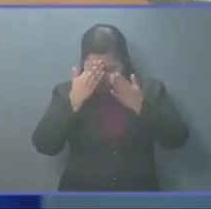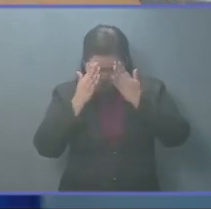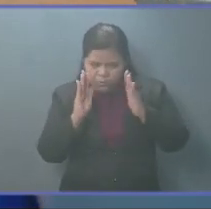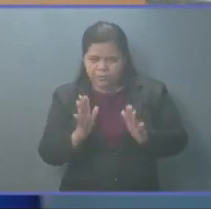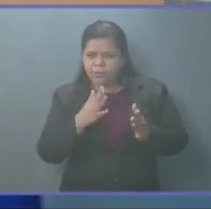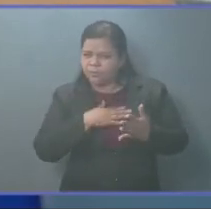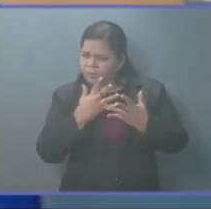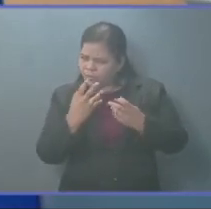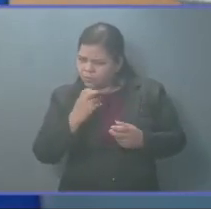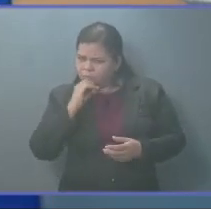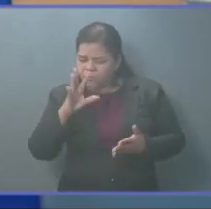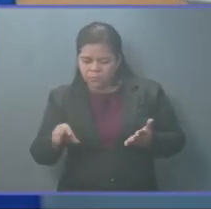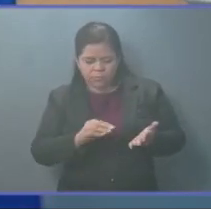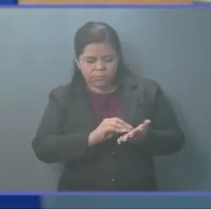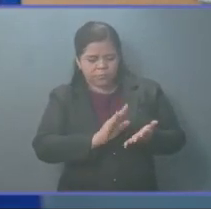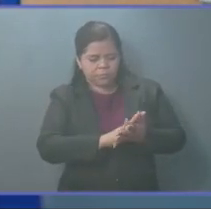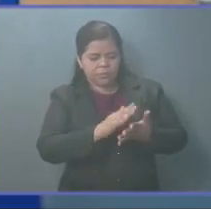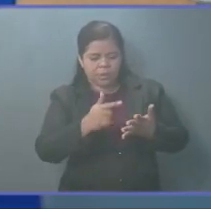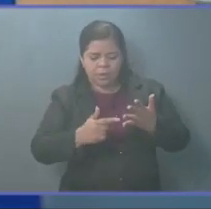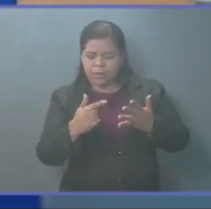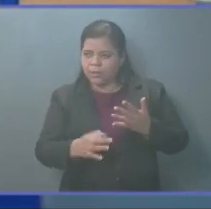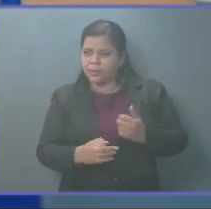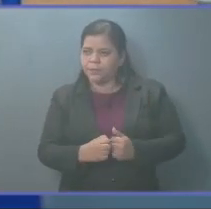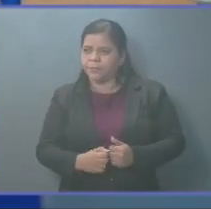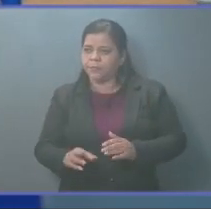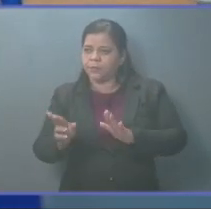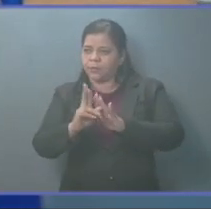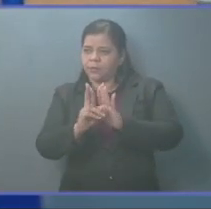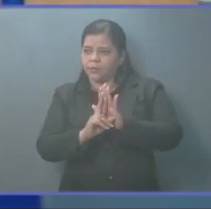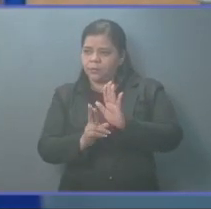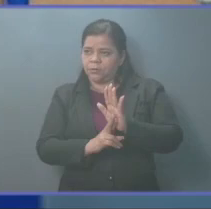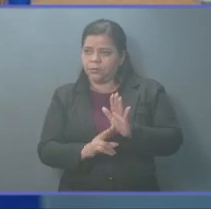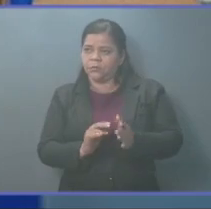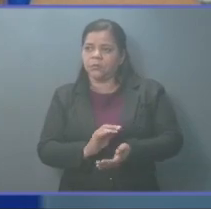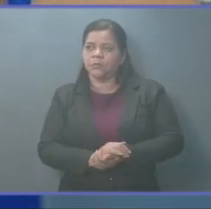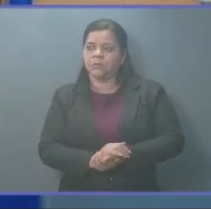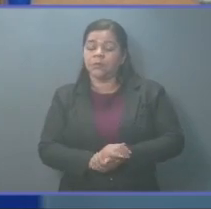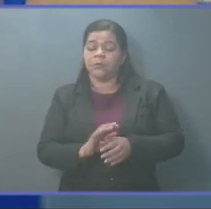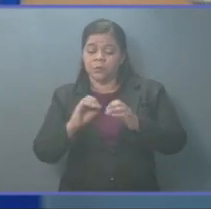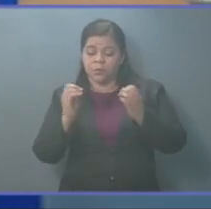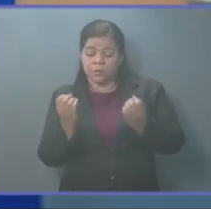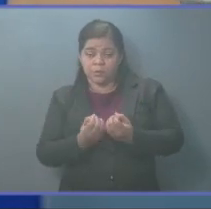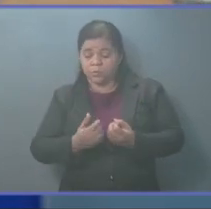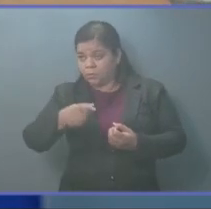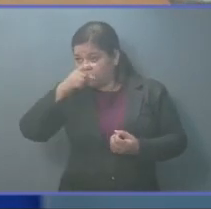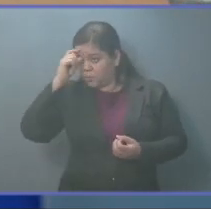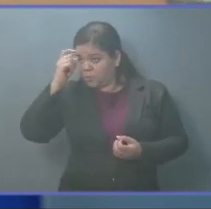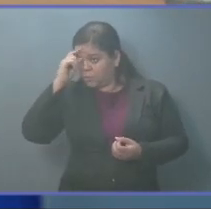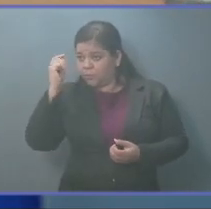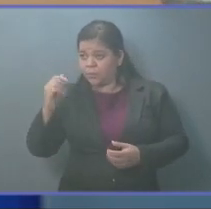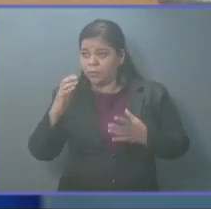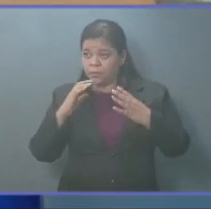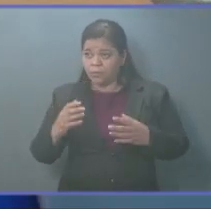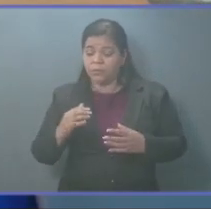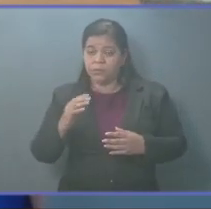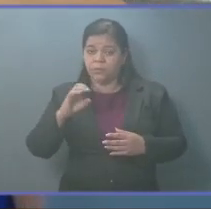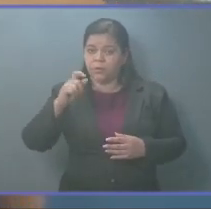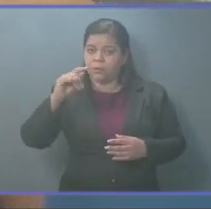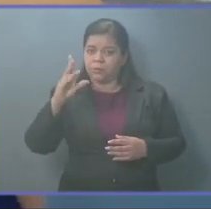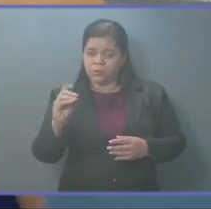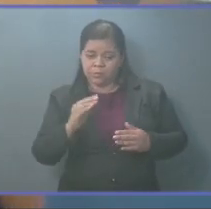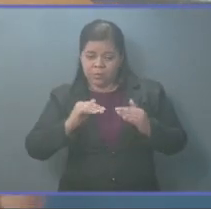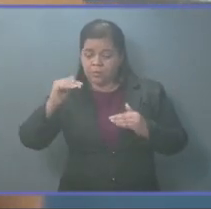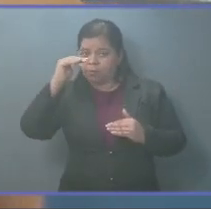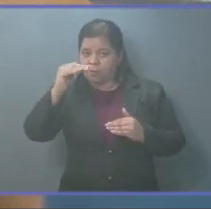quiero remitir a la ley. El reglamento de organización y funcionamiento del Estado Mayor